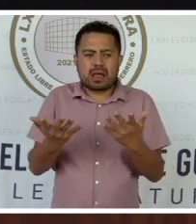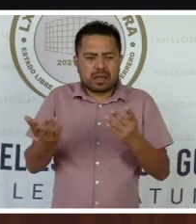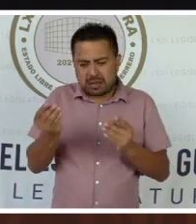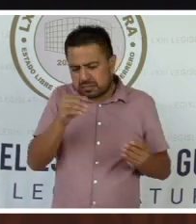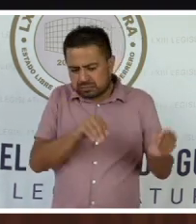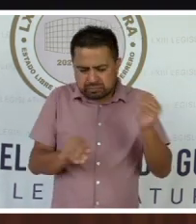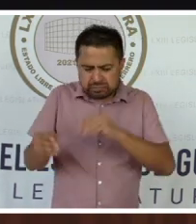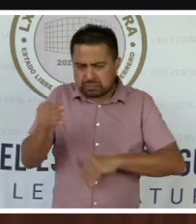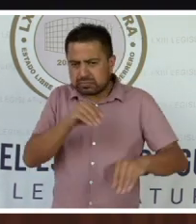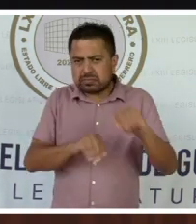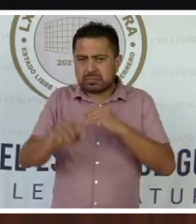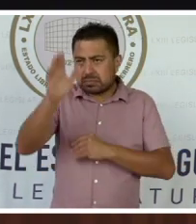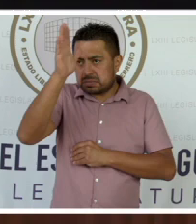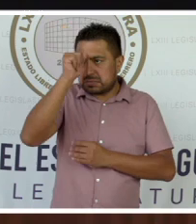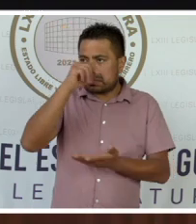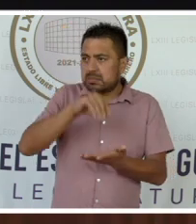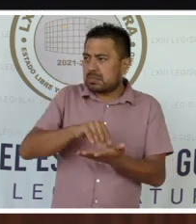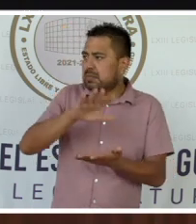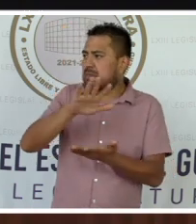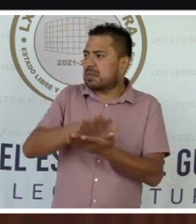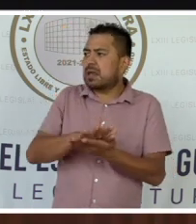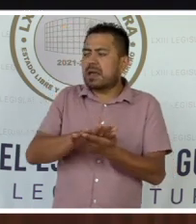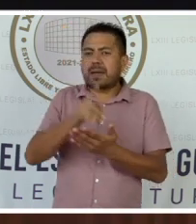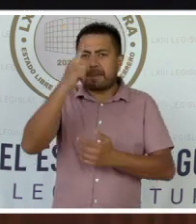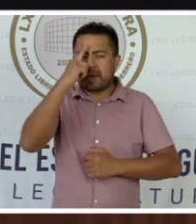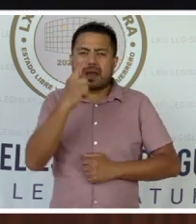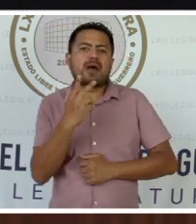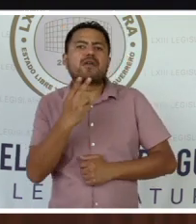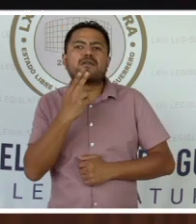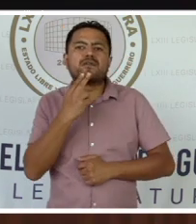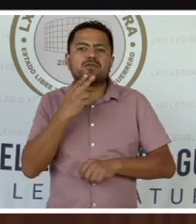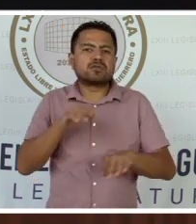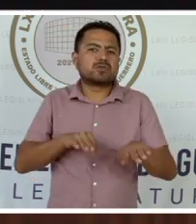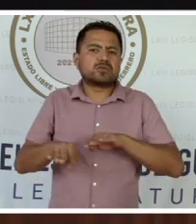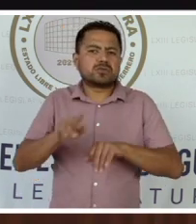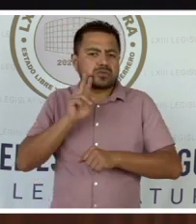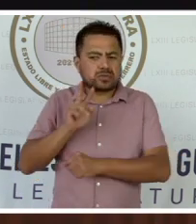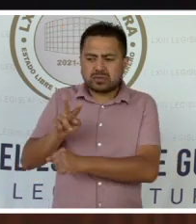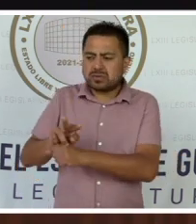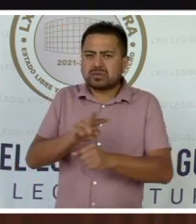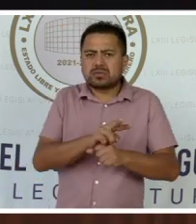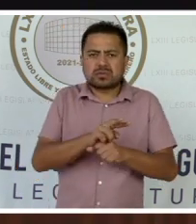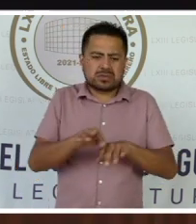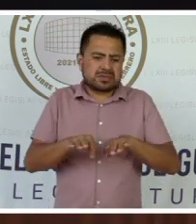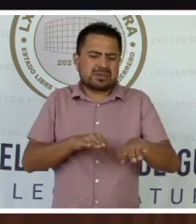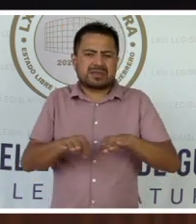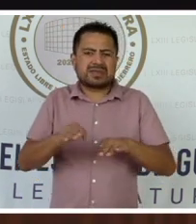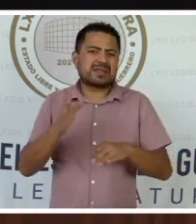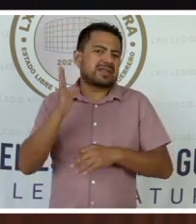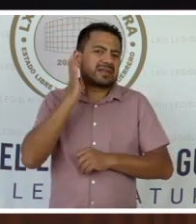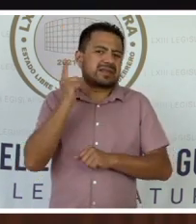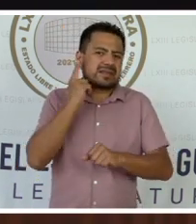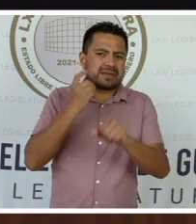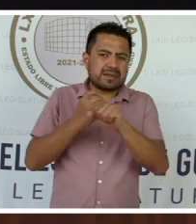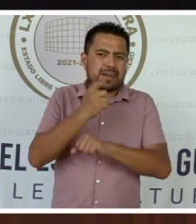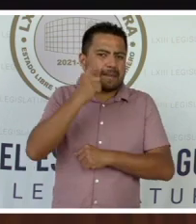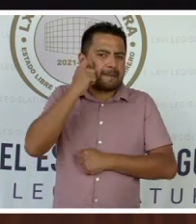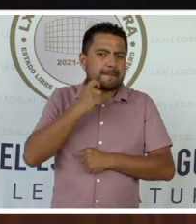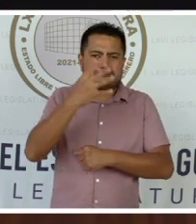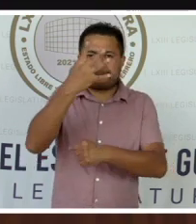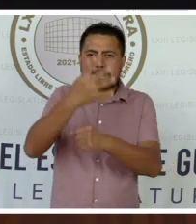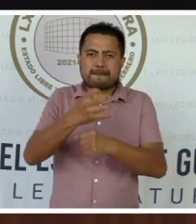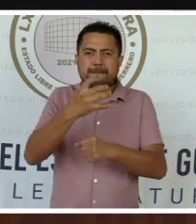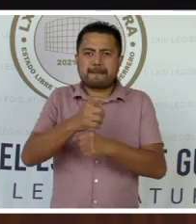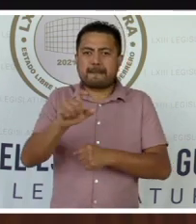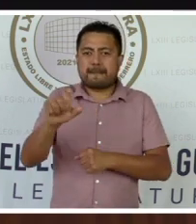aprobará los lineamientos para el funcionamiento del observatorio ciudadano legislativo cuarto